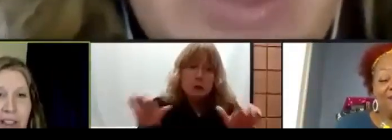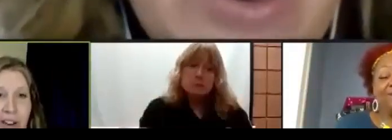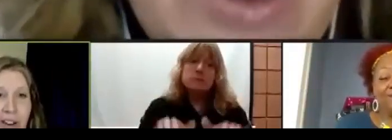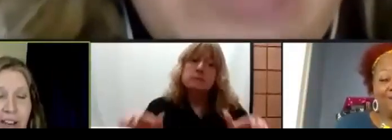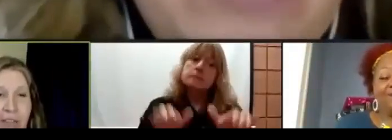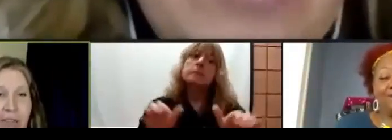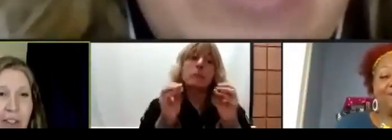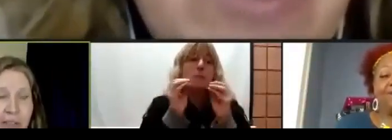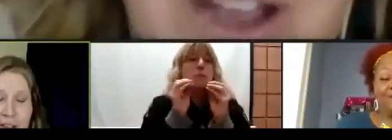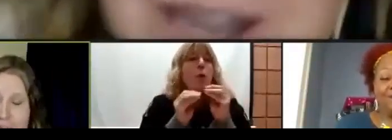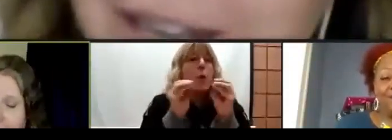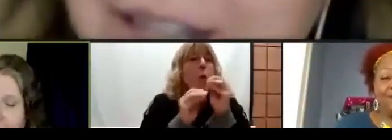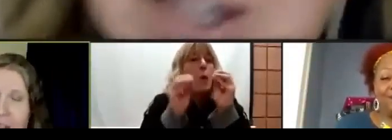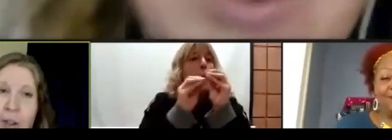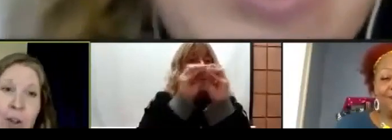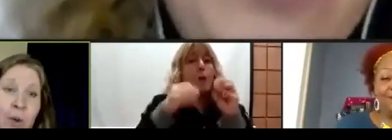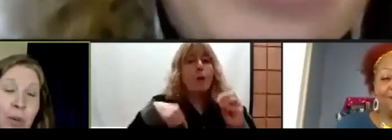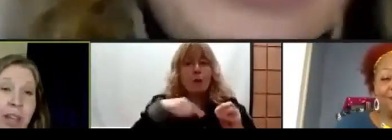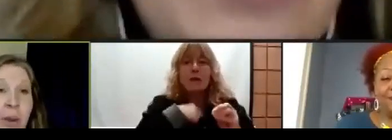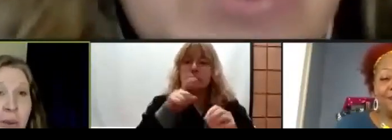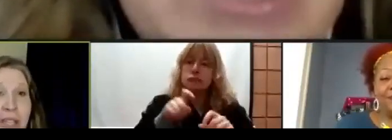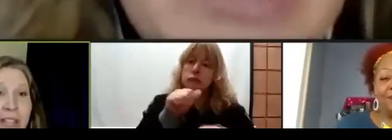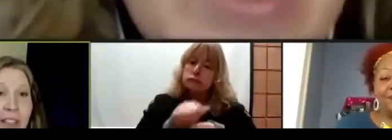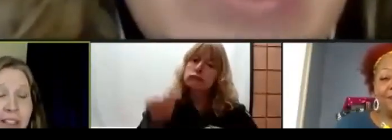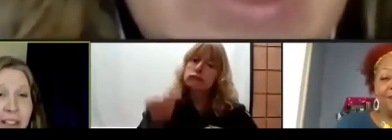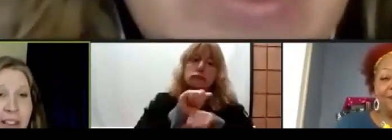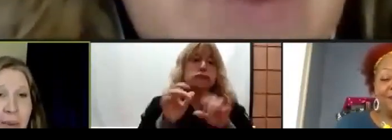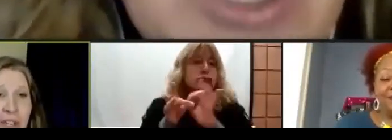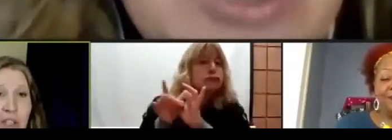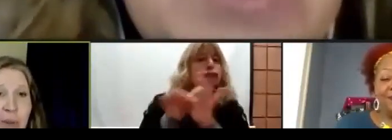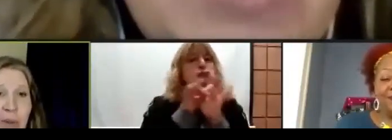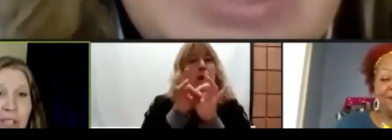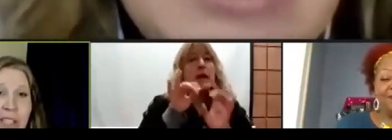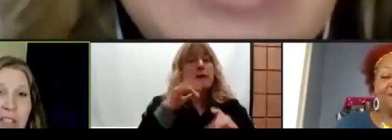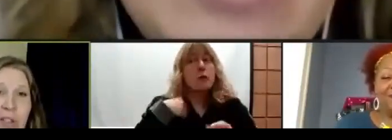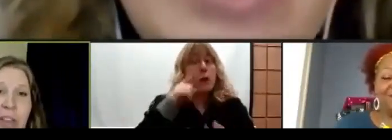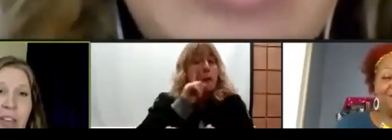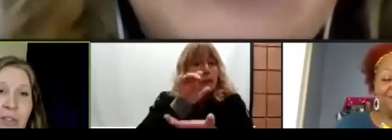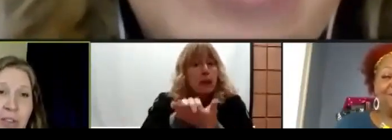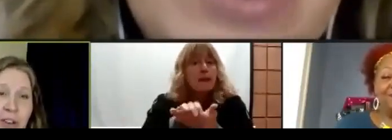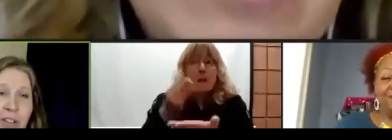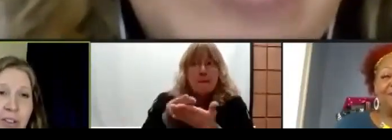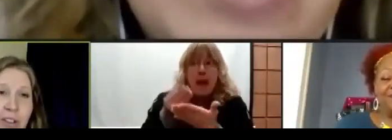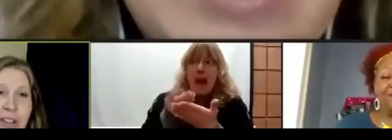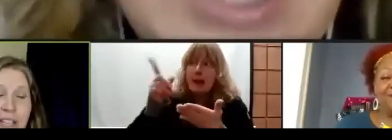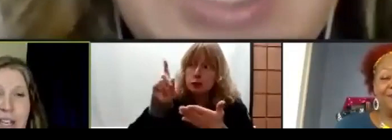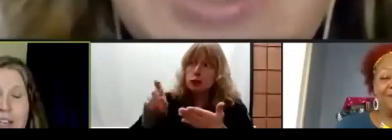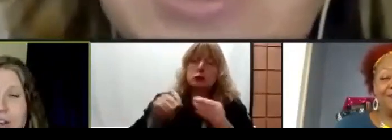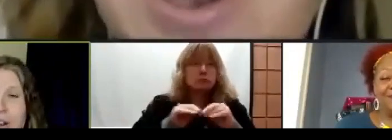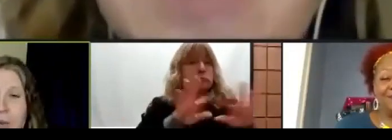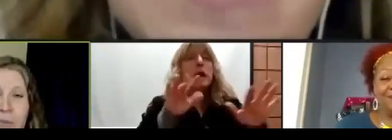pero podemos estar juntos en esto y creemos que es si este dinero debe estar suelto podemos hacer esto